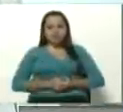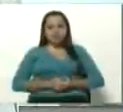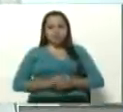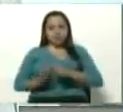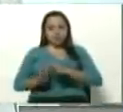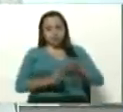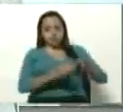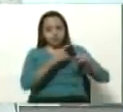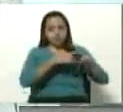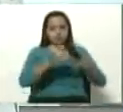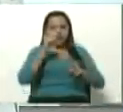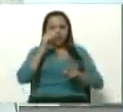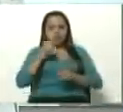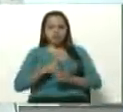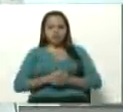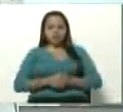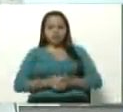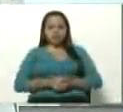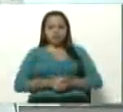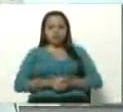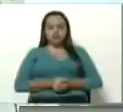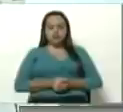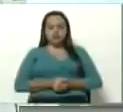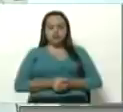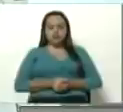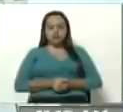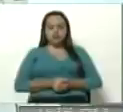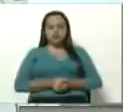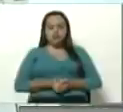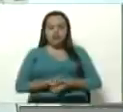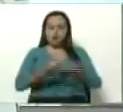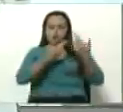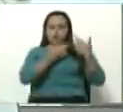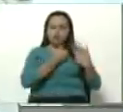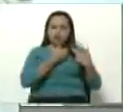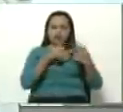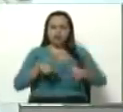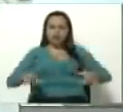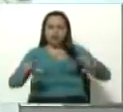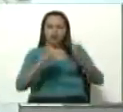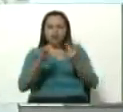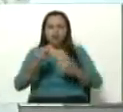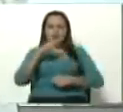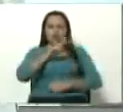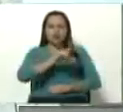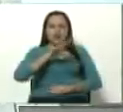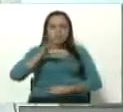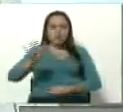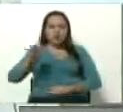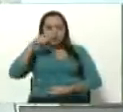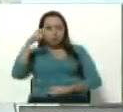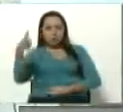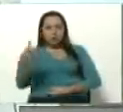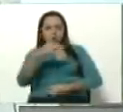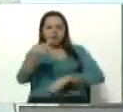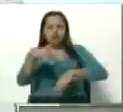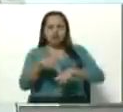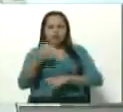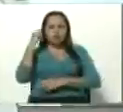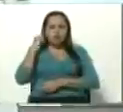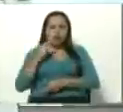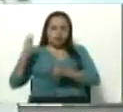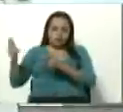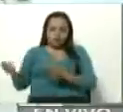Ciudadano Gler Erasmo Hernández Rodríguez, comandante de la zona número 34 de la Guardia Nacional Bolivariana.